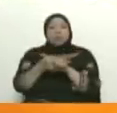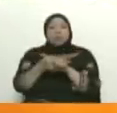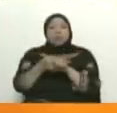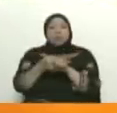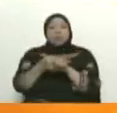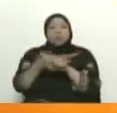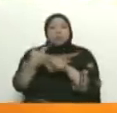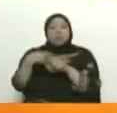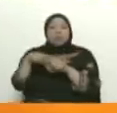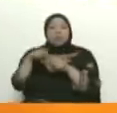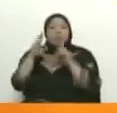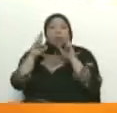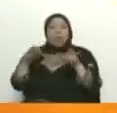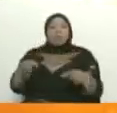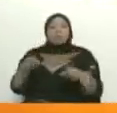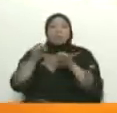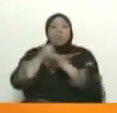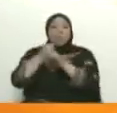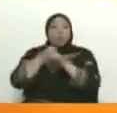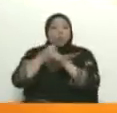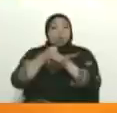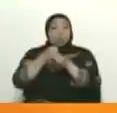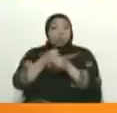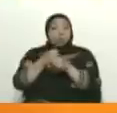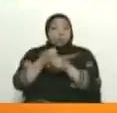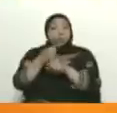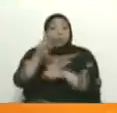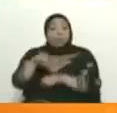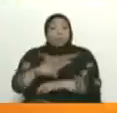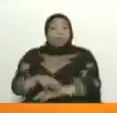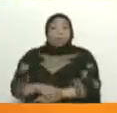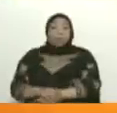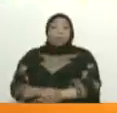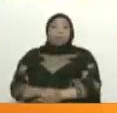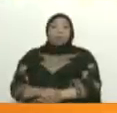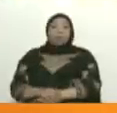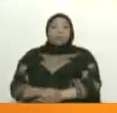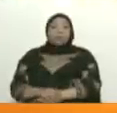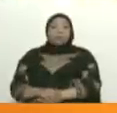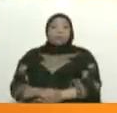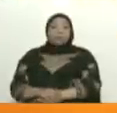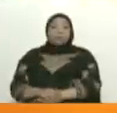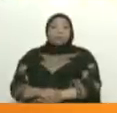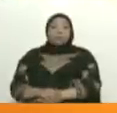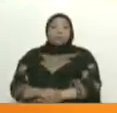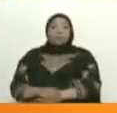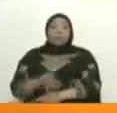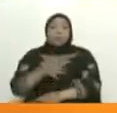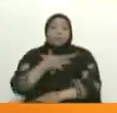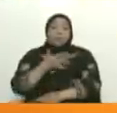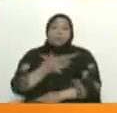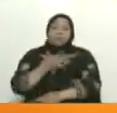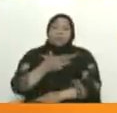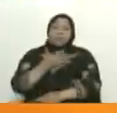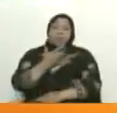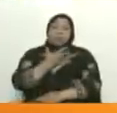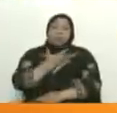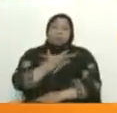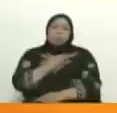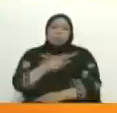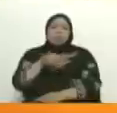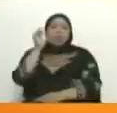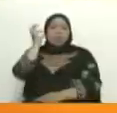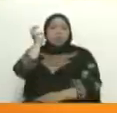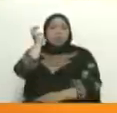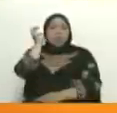en el Fuerte Tiuna. Podría hablar también de la sensibilidad de una